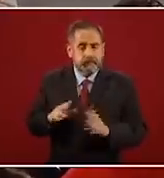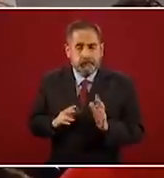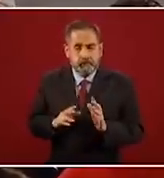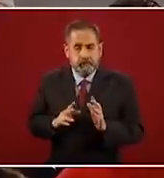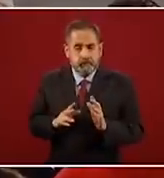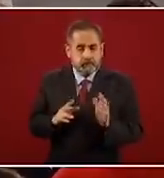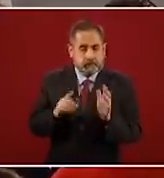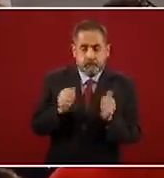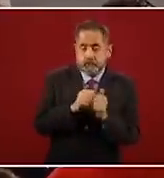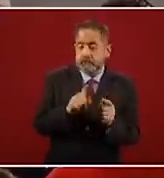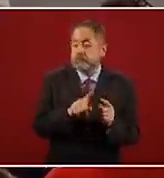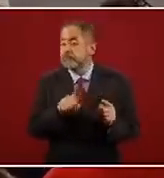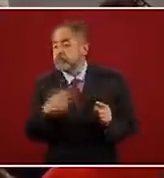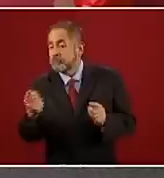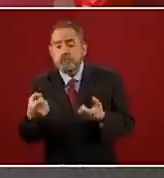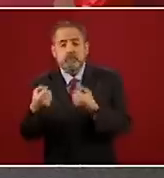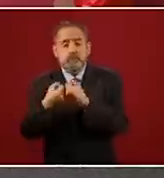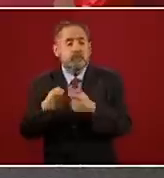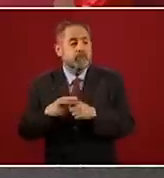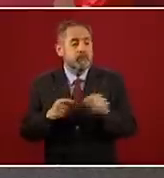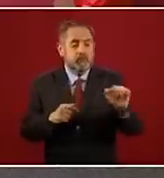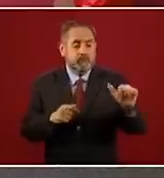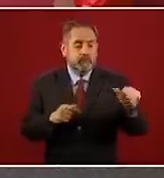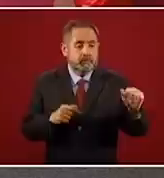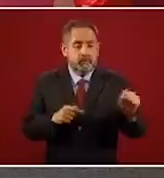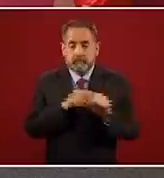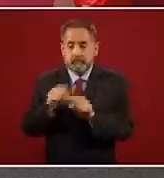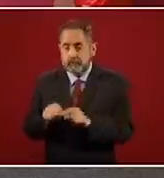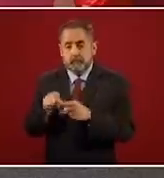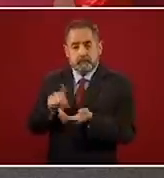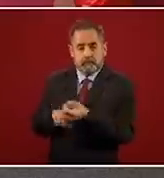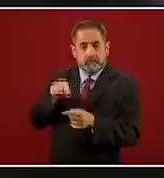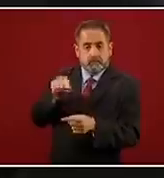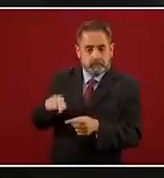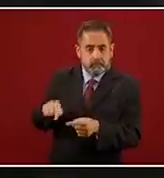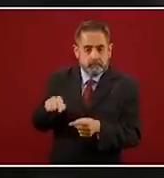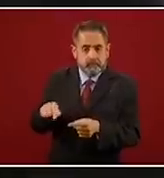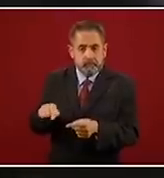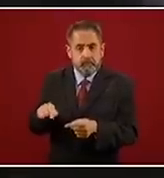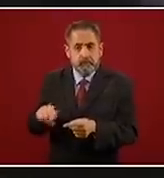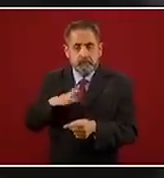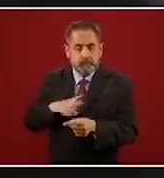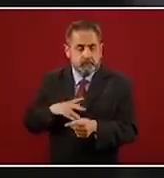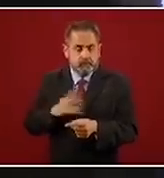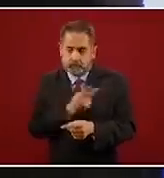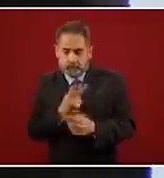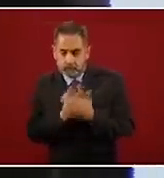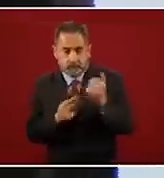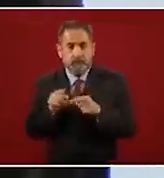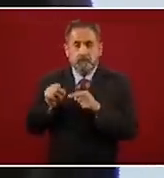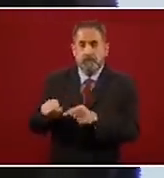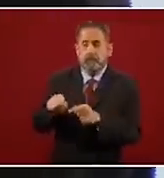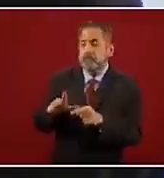está pegado a Zama, no solo tiene compartido ese yacimiento, sino que hay